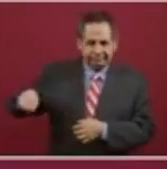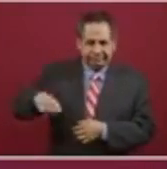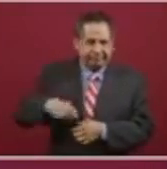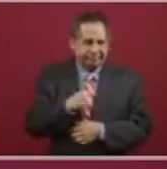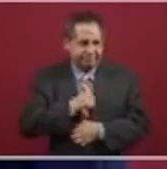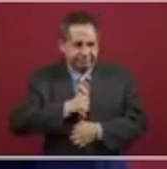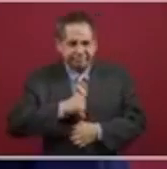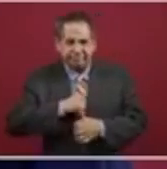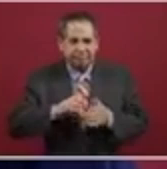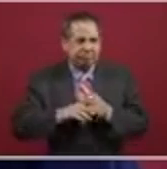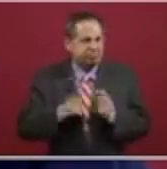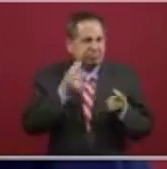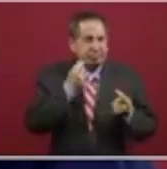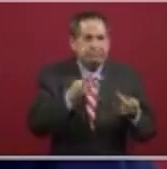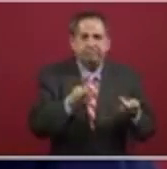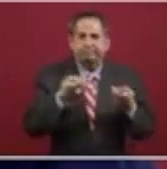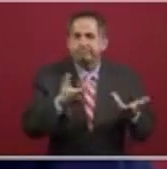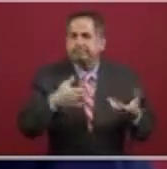saquear a México